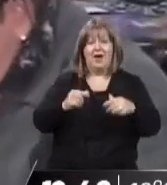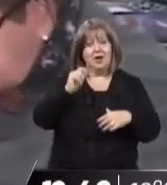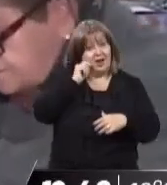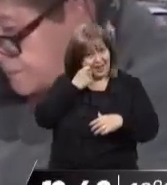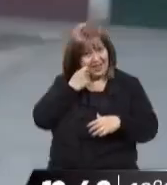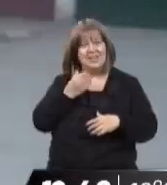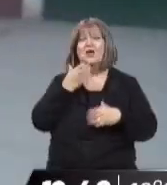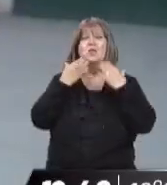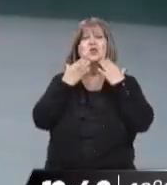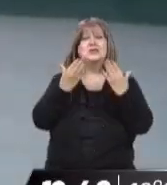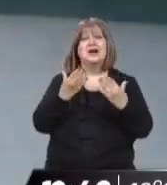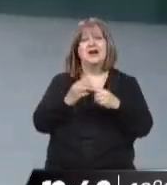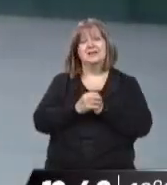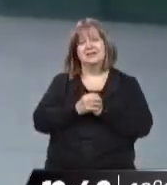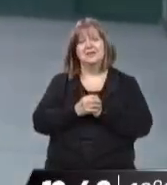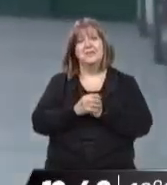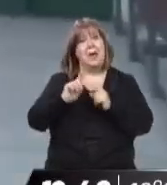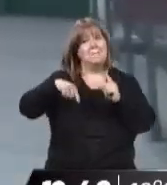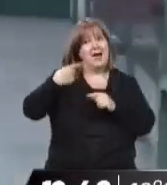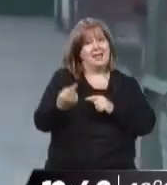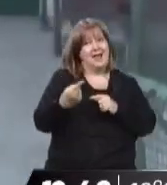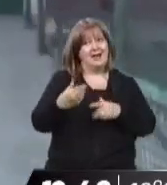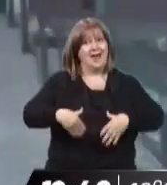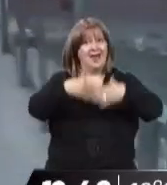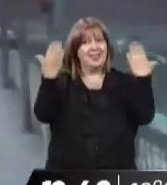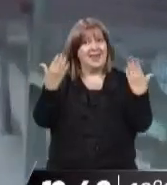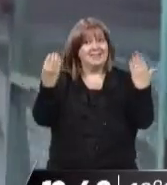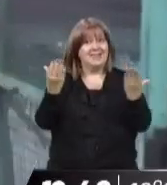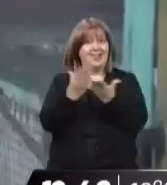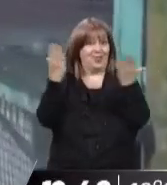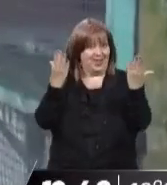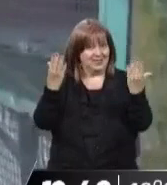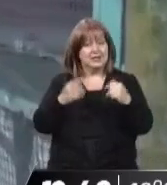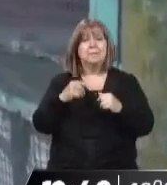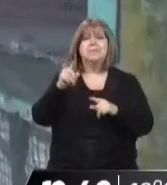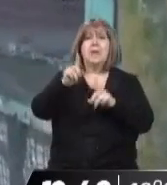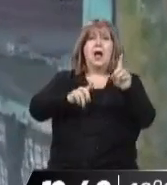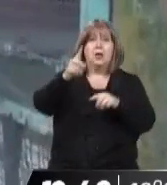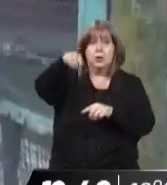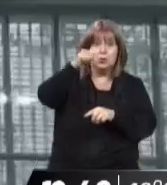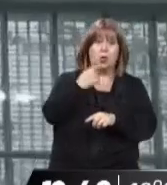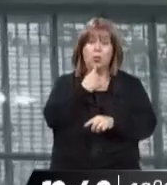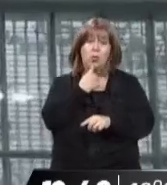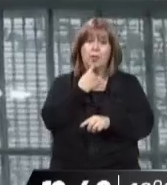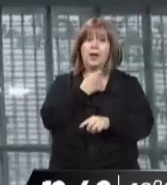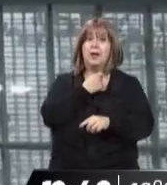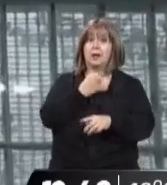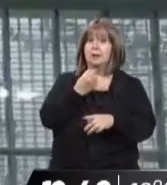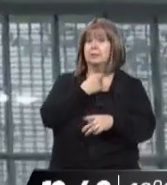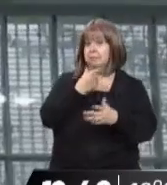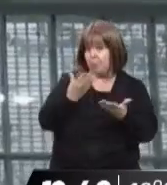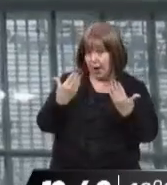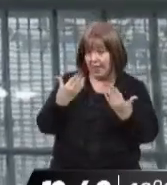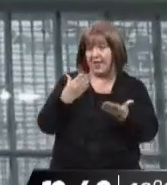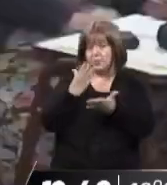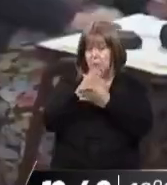que ha traído Julián Chávez en la previa del Día del Para Estudiante. Todos aquellos que tenían alguna duda, se sentían grandes o tenían este prejuicio, bueno, nunca es tarde